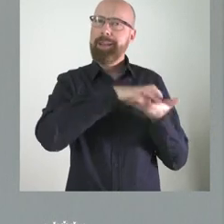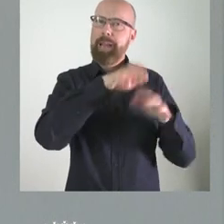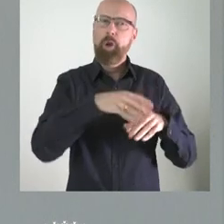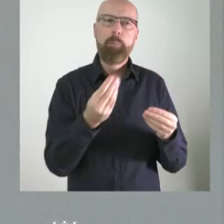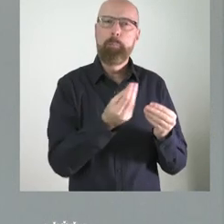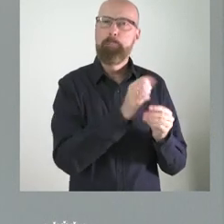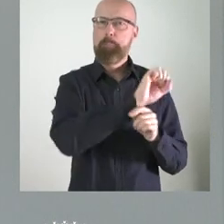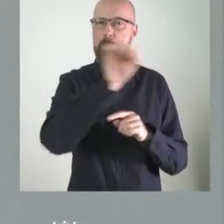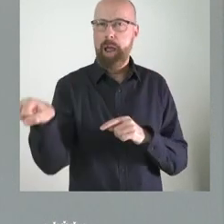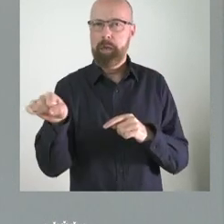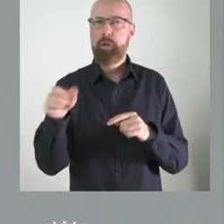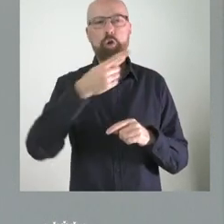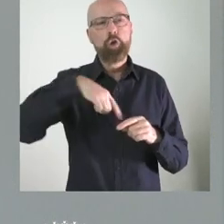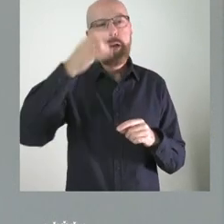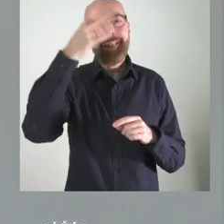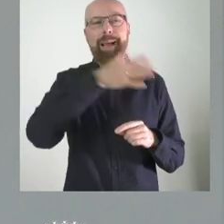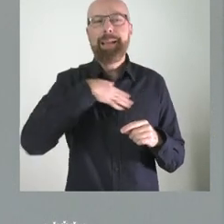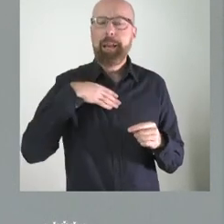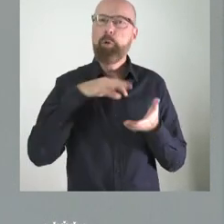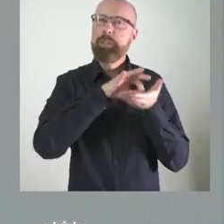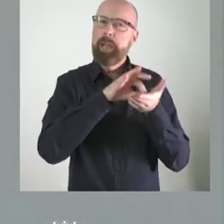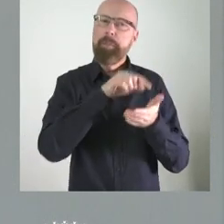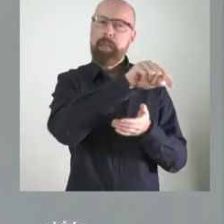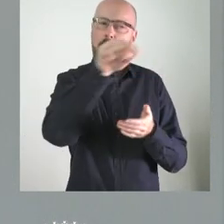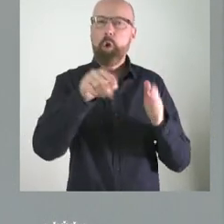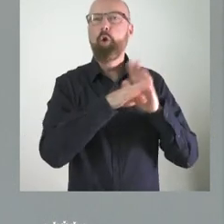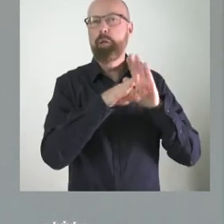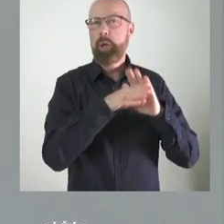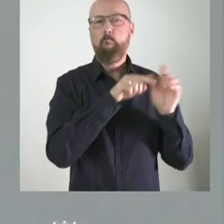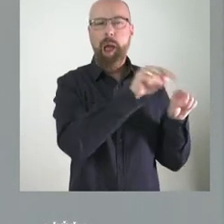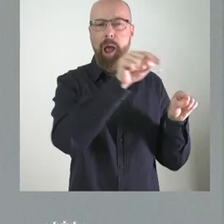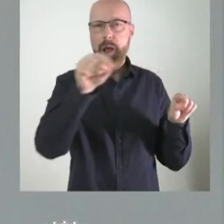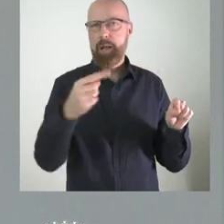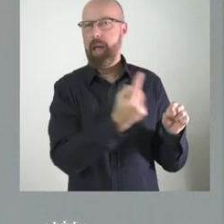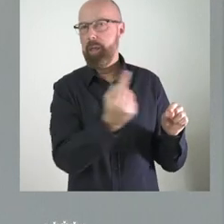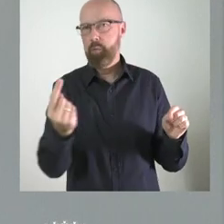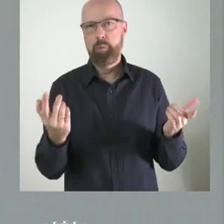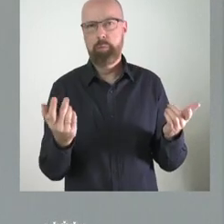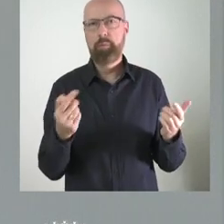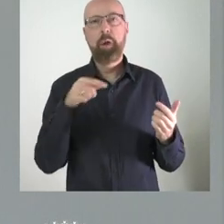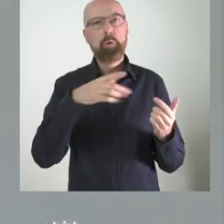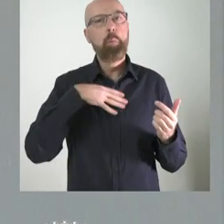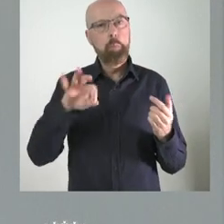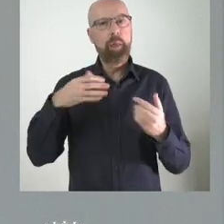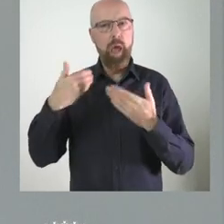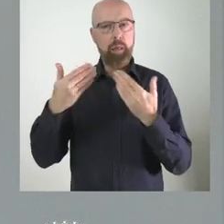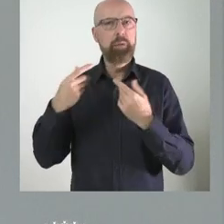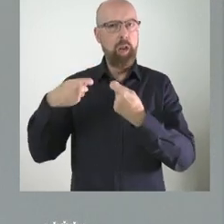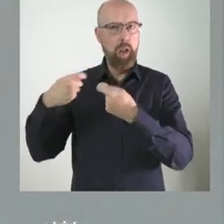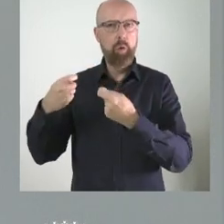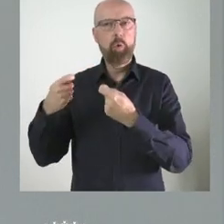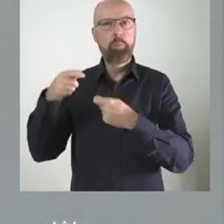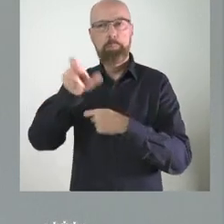esos consultorios locales Esta es la idea que tenemos y es la idea que mantenemos Y esto es compatiblemente con el diálogo con Los profesionales